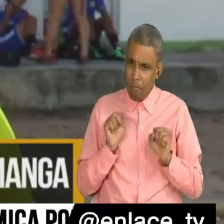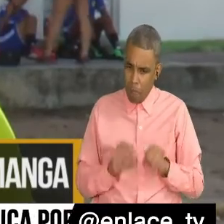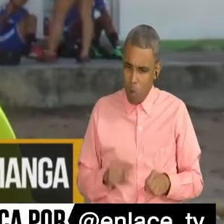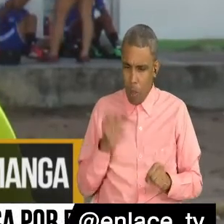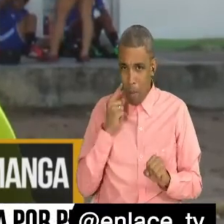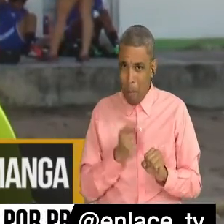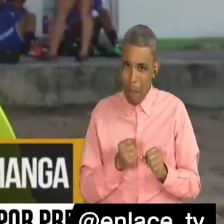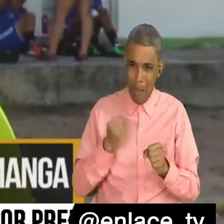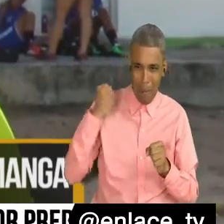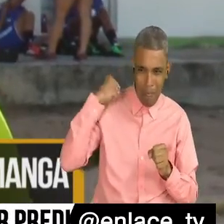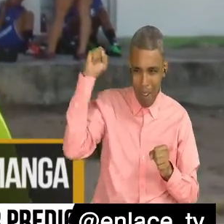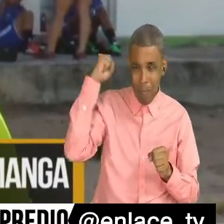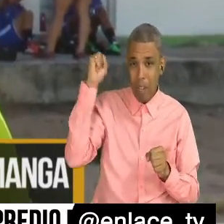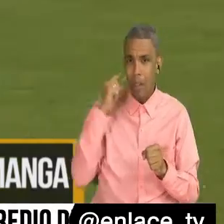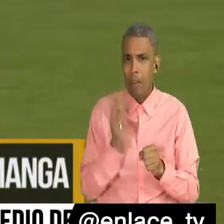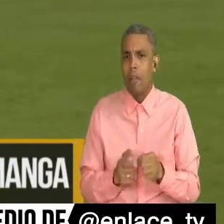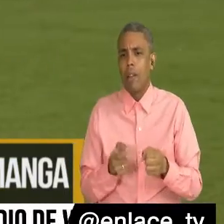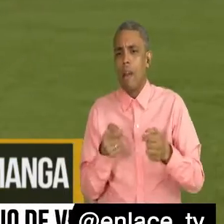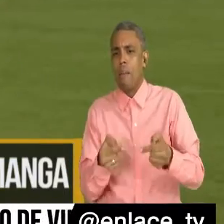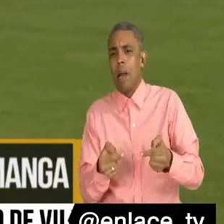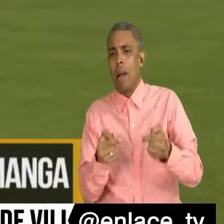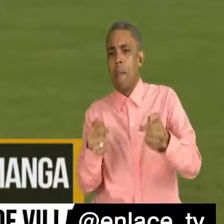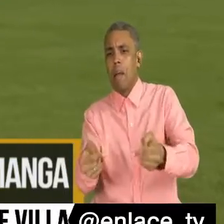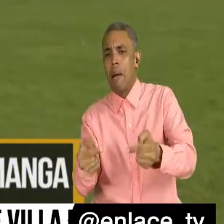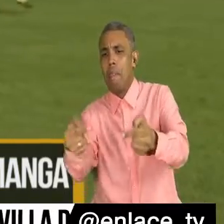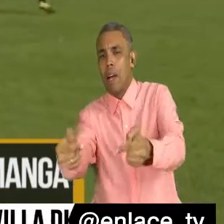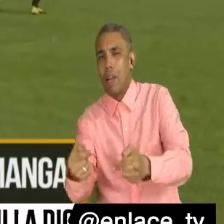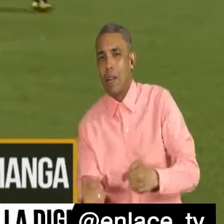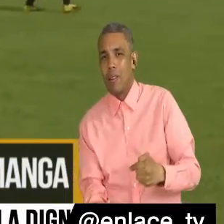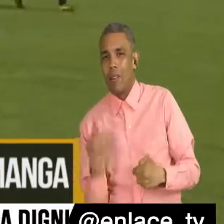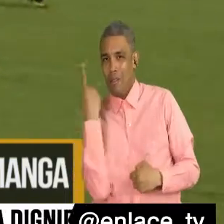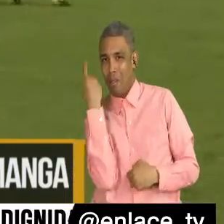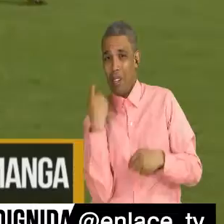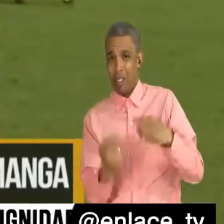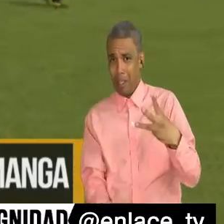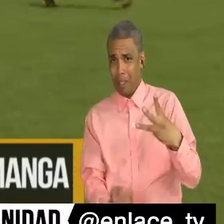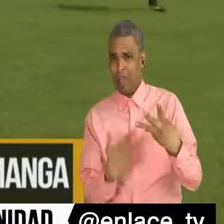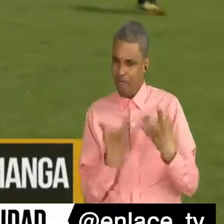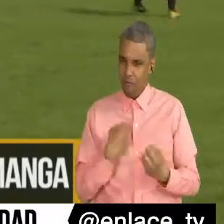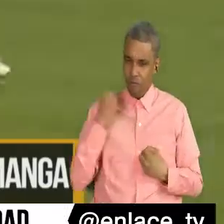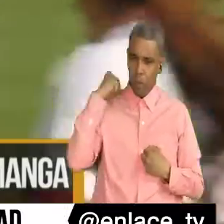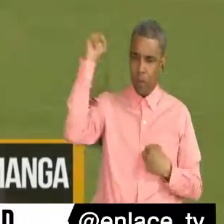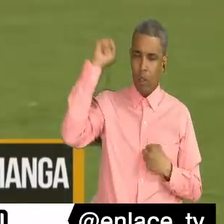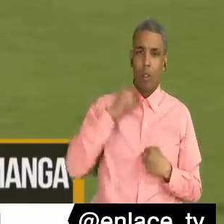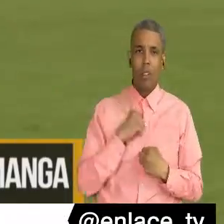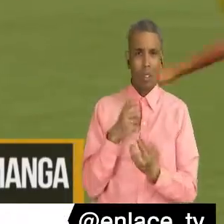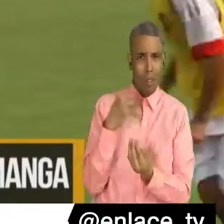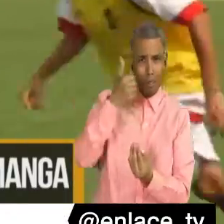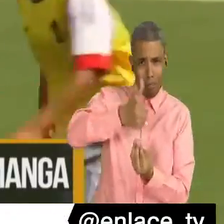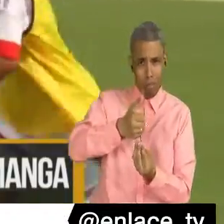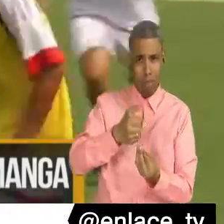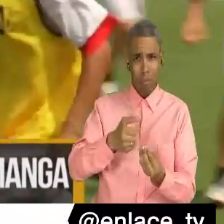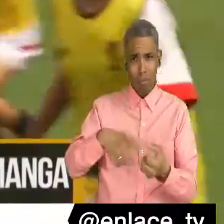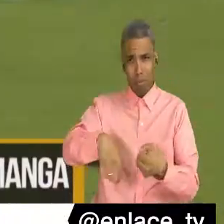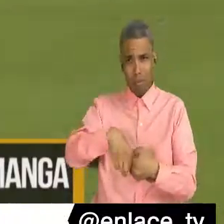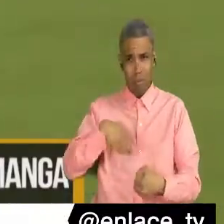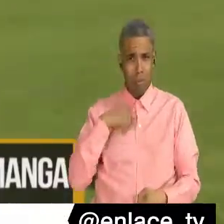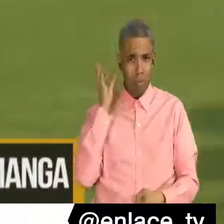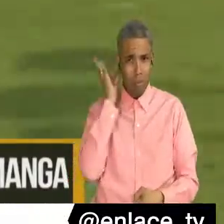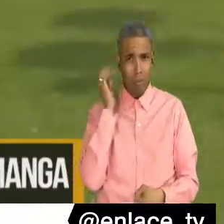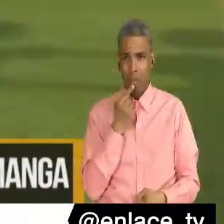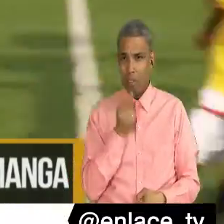posibles en estas tres últimas fechas. El director técnico de la Liga Femenina de la Alianza Petrolera, Dairo Montesinos, dio a conocer que aunque no se ha